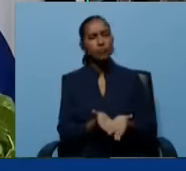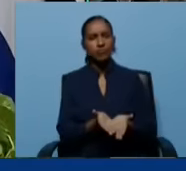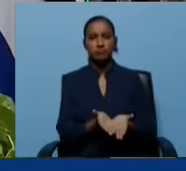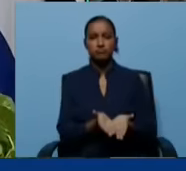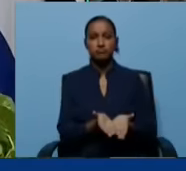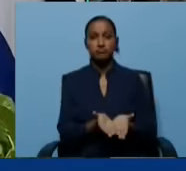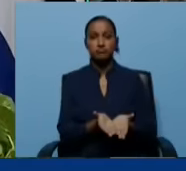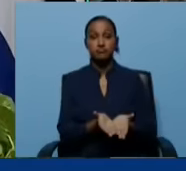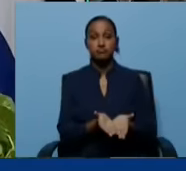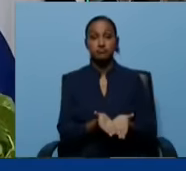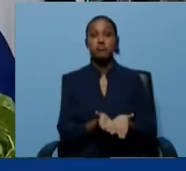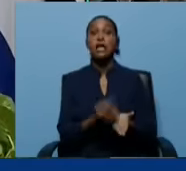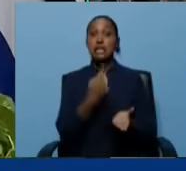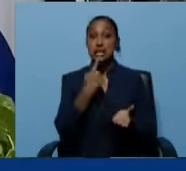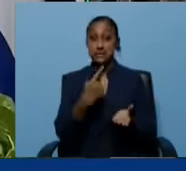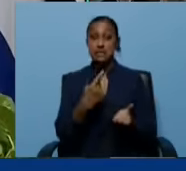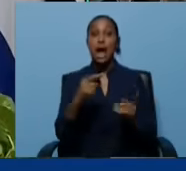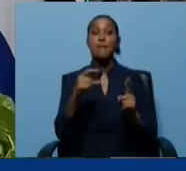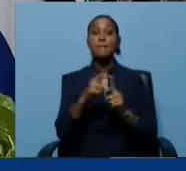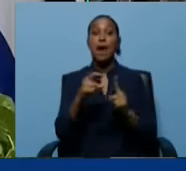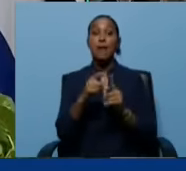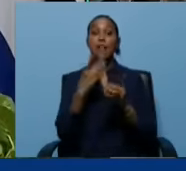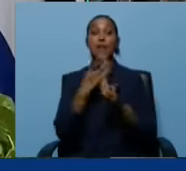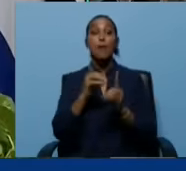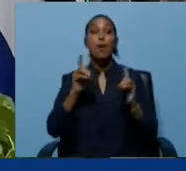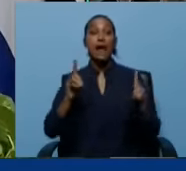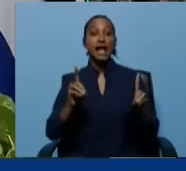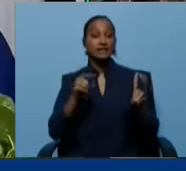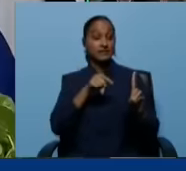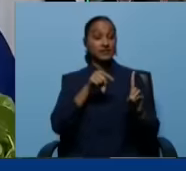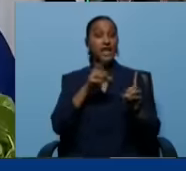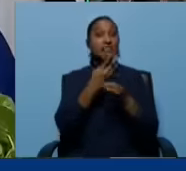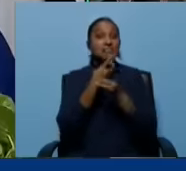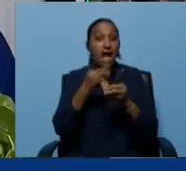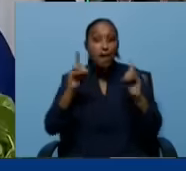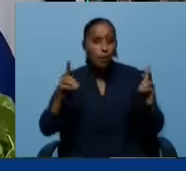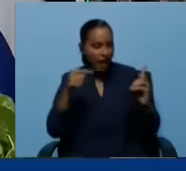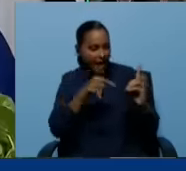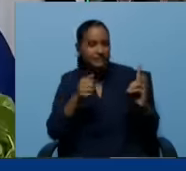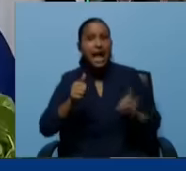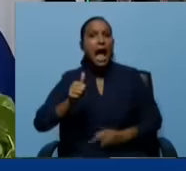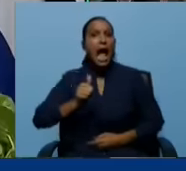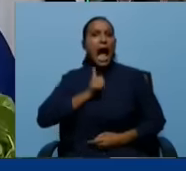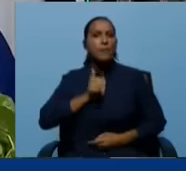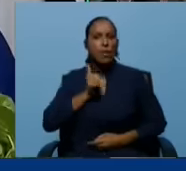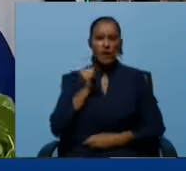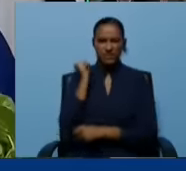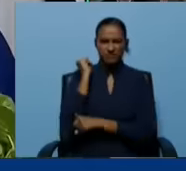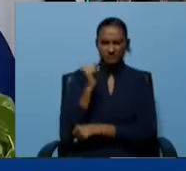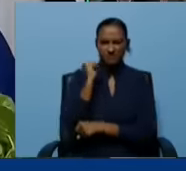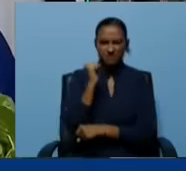En nombre de la democracia ya se venían cometiendo esos crímenes.